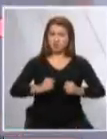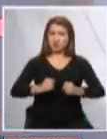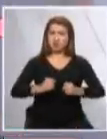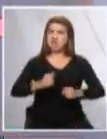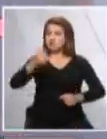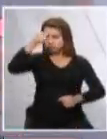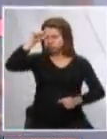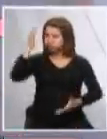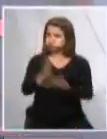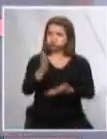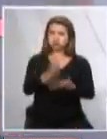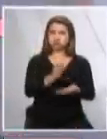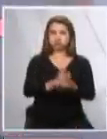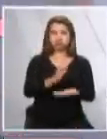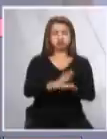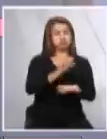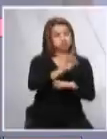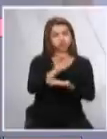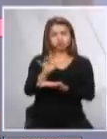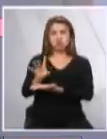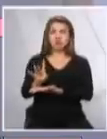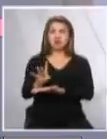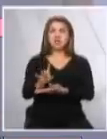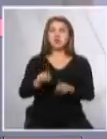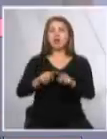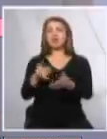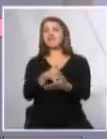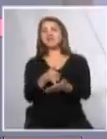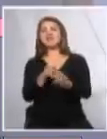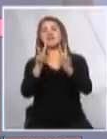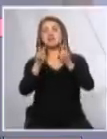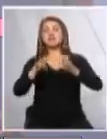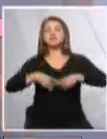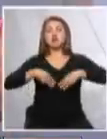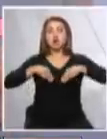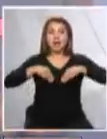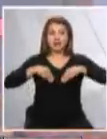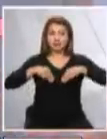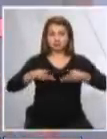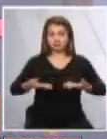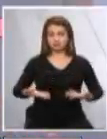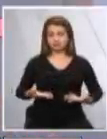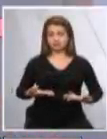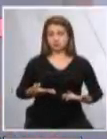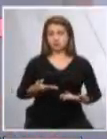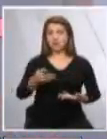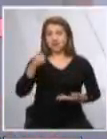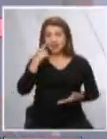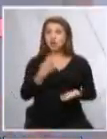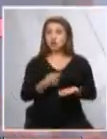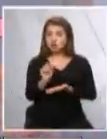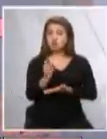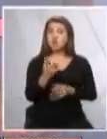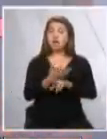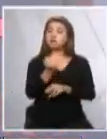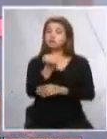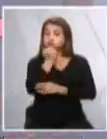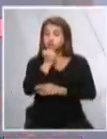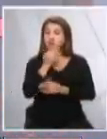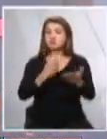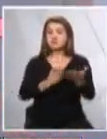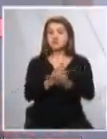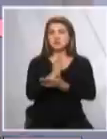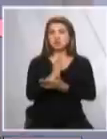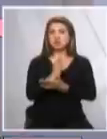están bastante debilitadas en términos morales. Por lo tanto, reconocer de que aquí se cometieron faltas, partiendo